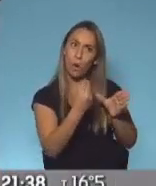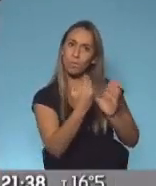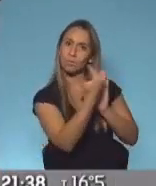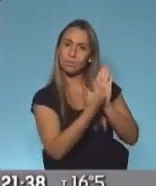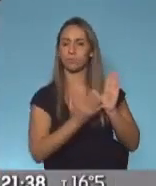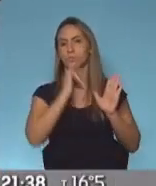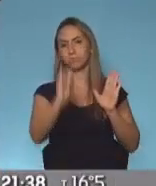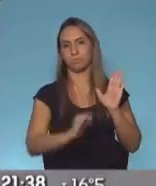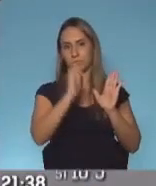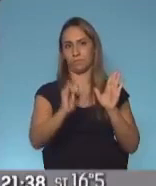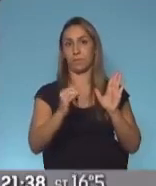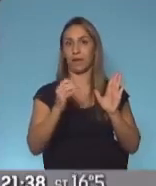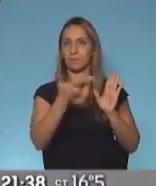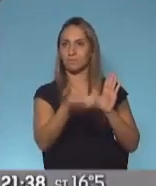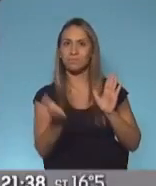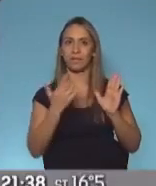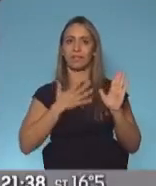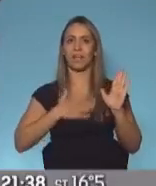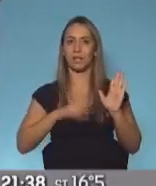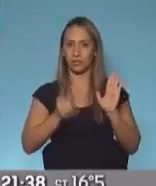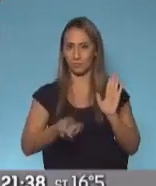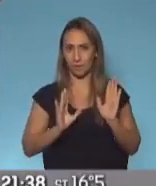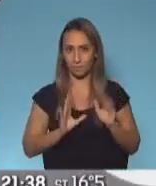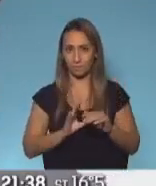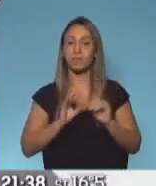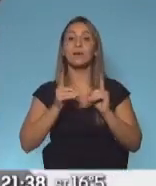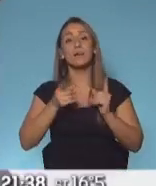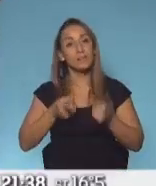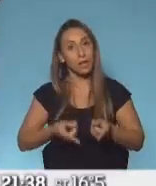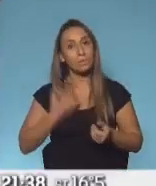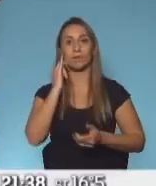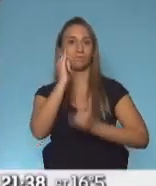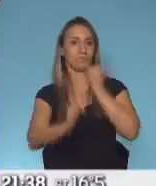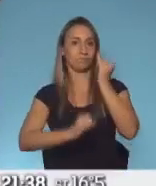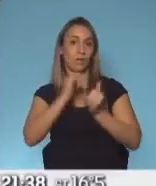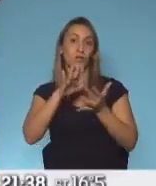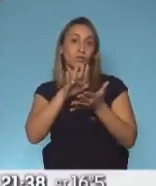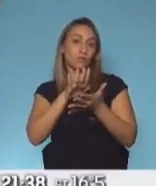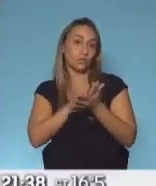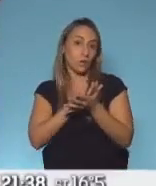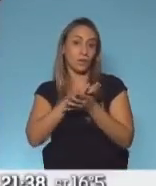y también aprovechamos para contar un poco que hoy se hizo la presentación del prospecto